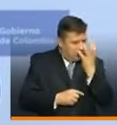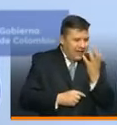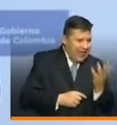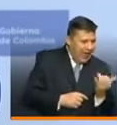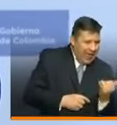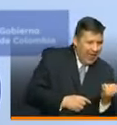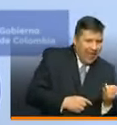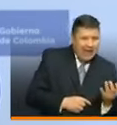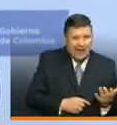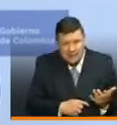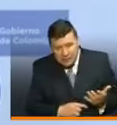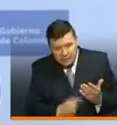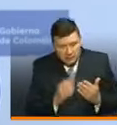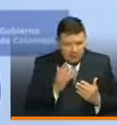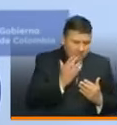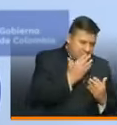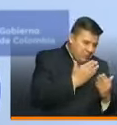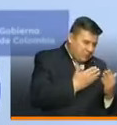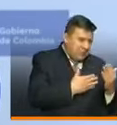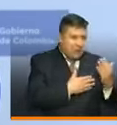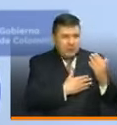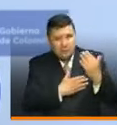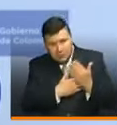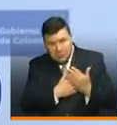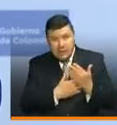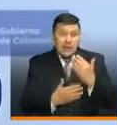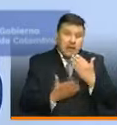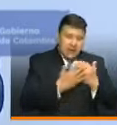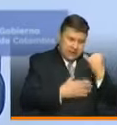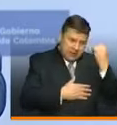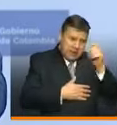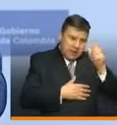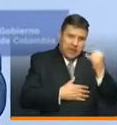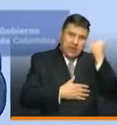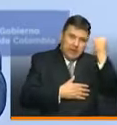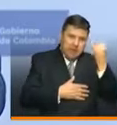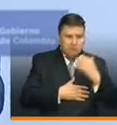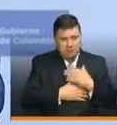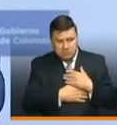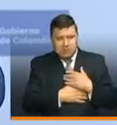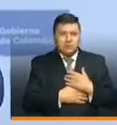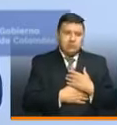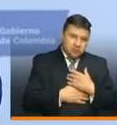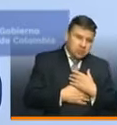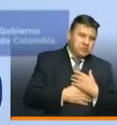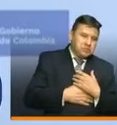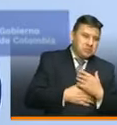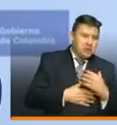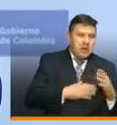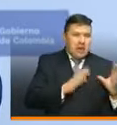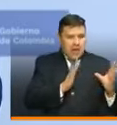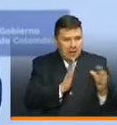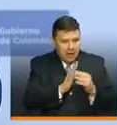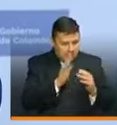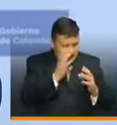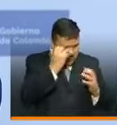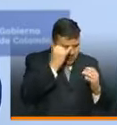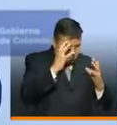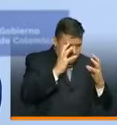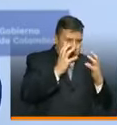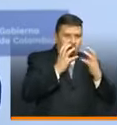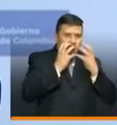está siendo probada en algunos casos gracias a la inventiva de la gente, que están pudiendo ponerle acoples para conectarlos